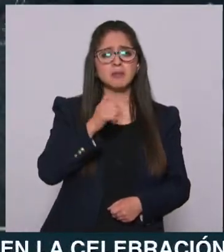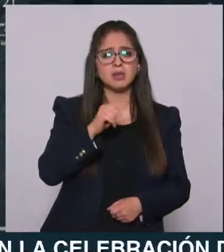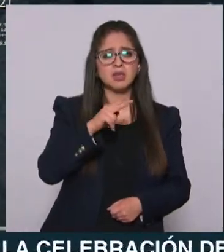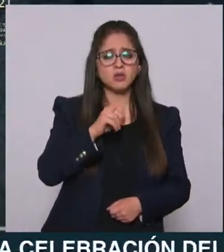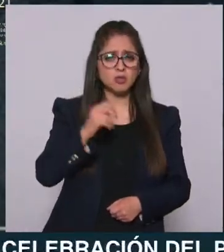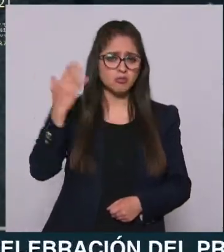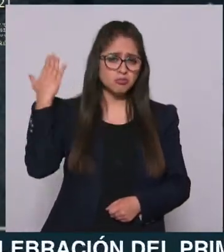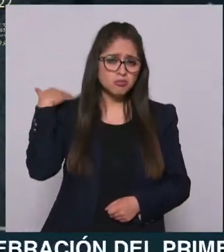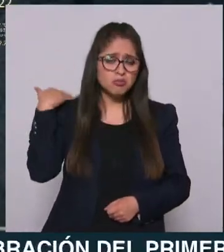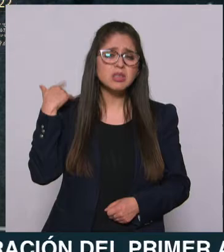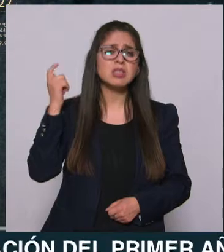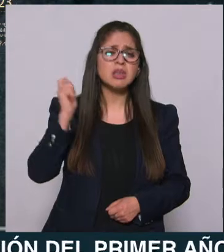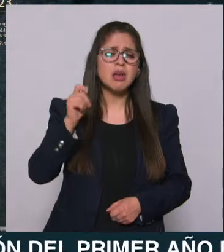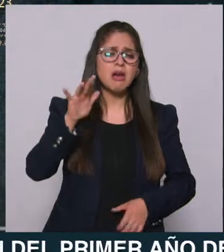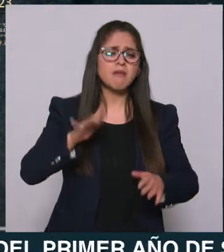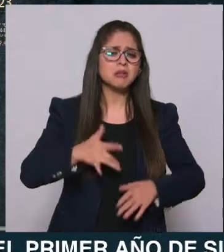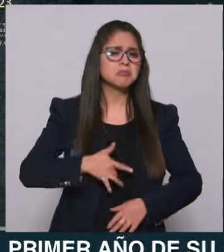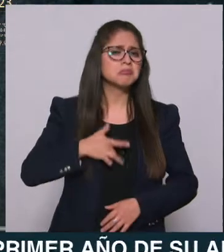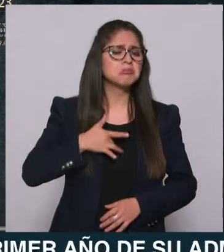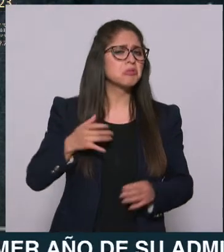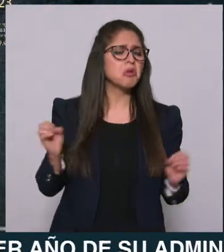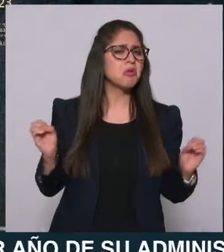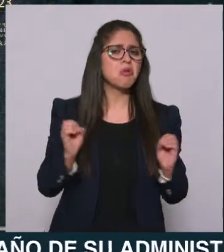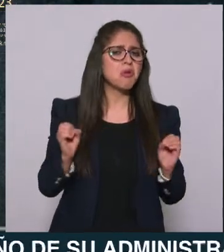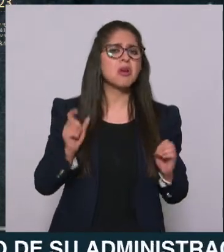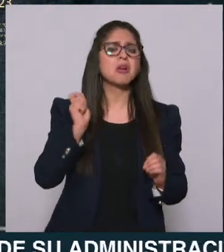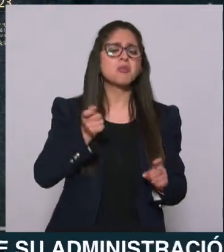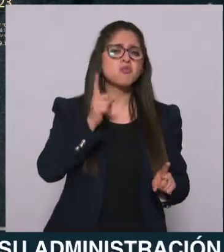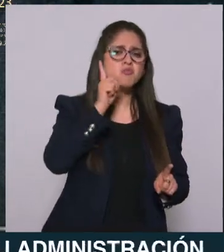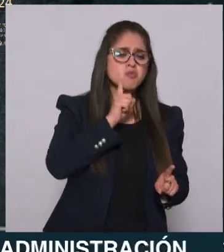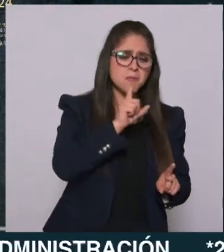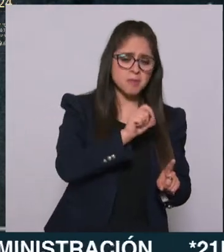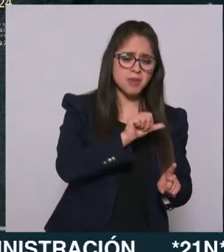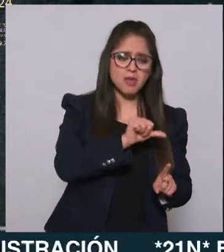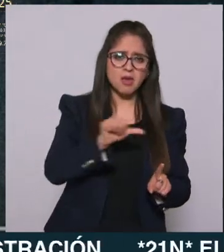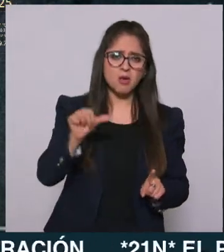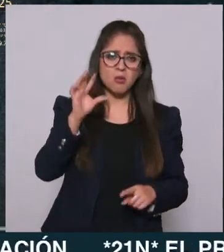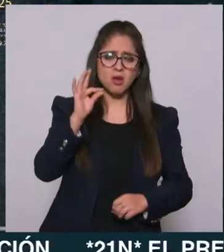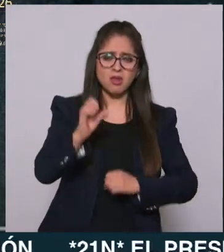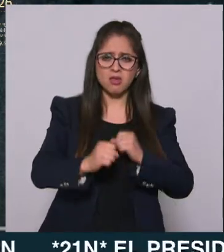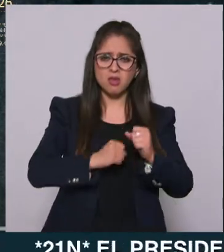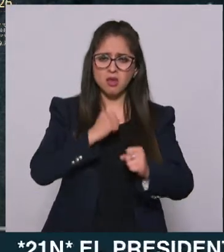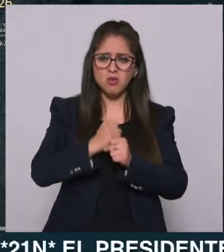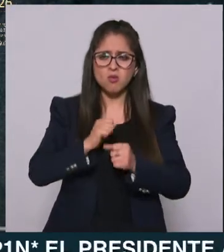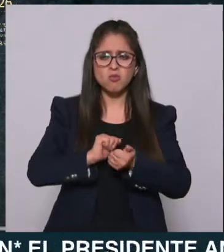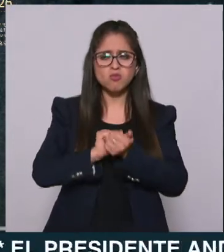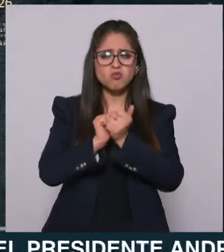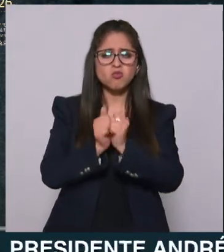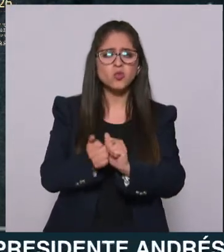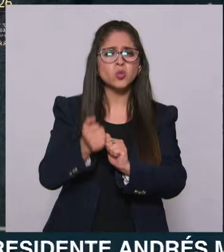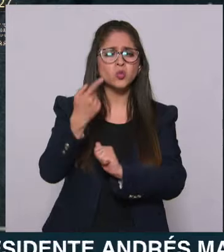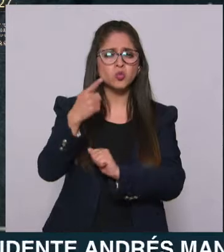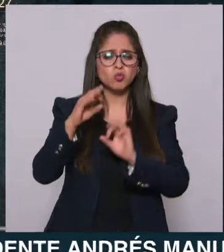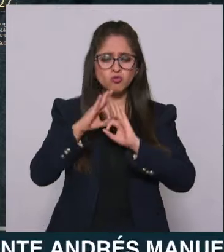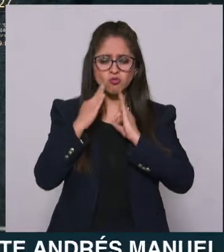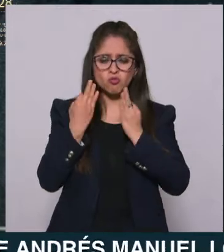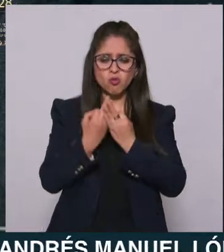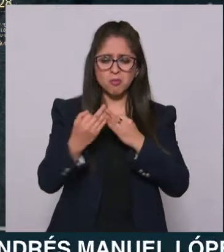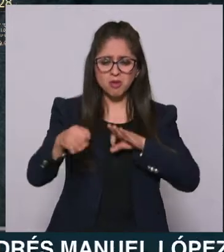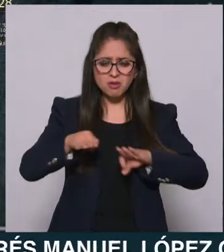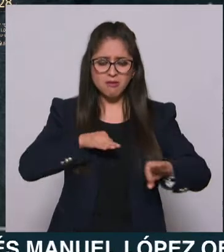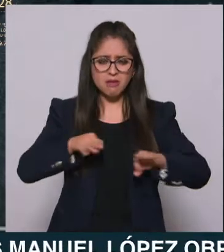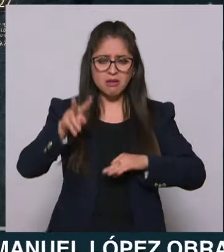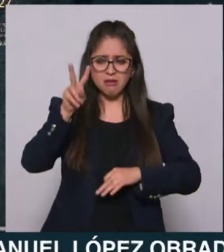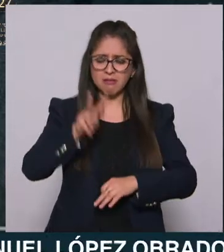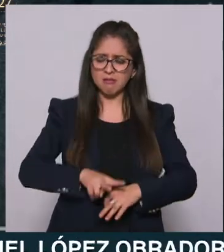mal silencioso que aqueja principalmente a mujeres de entre 20 a 40 años y reduce drásticamente el desempeño físico de quienes cargan